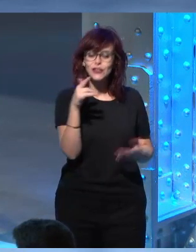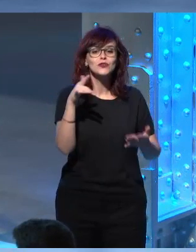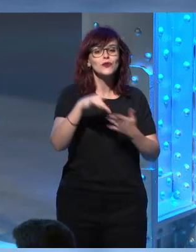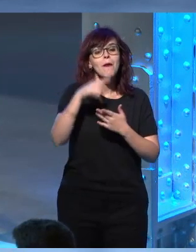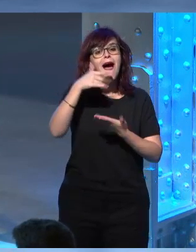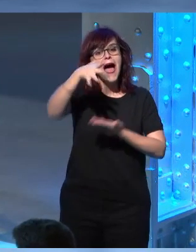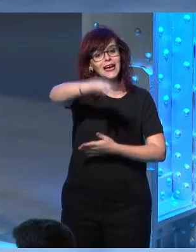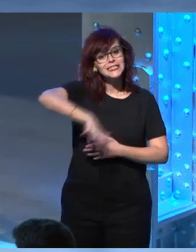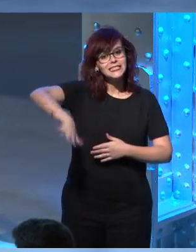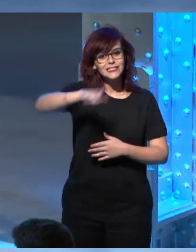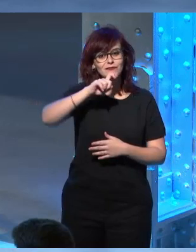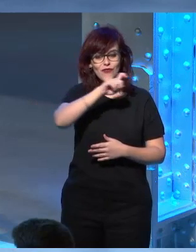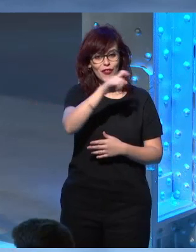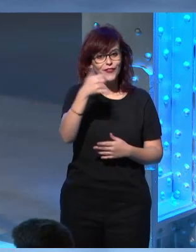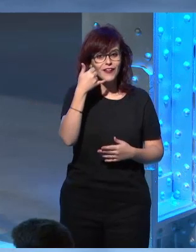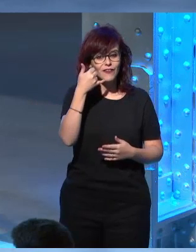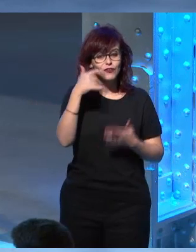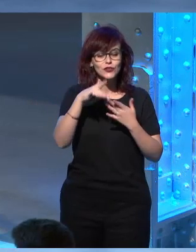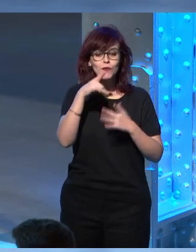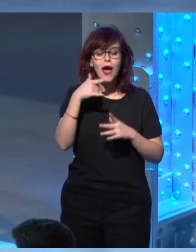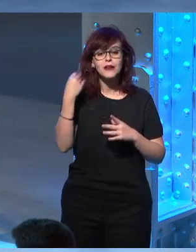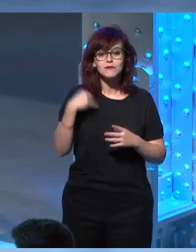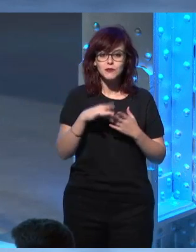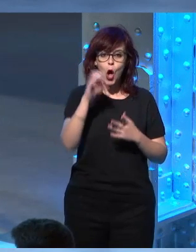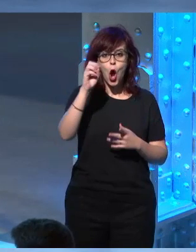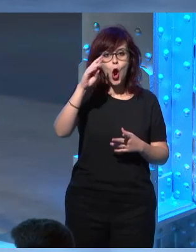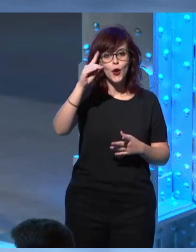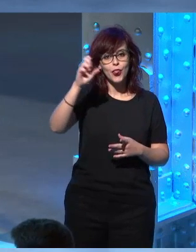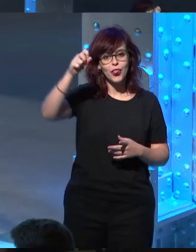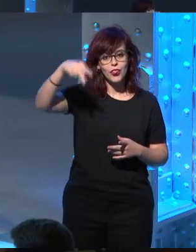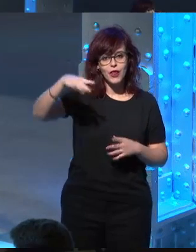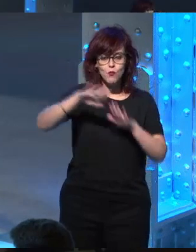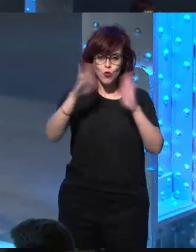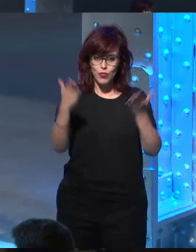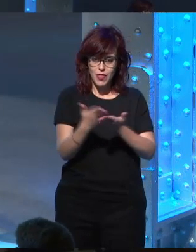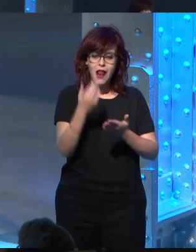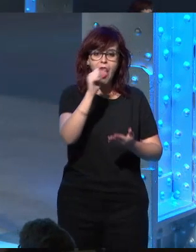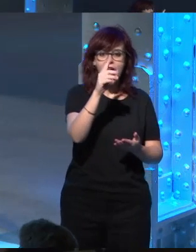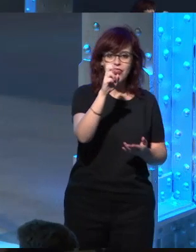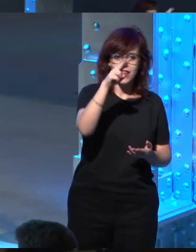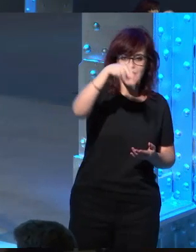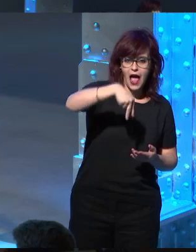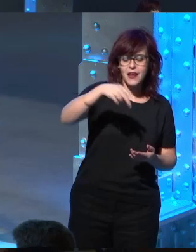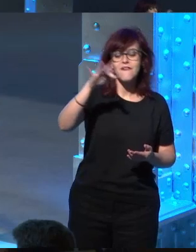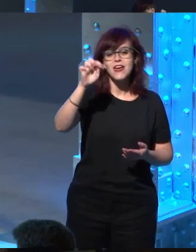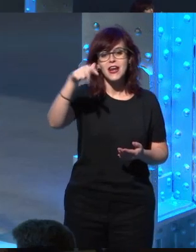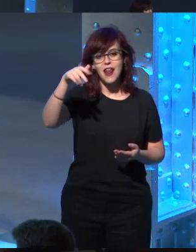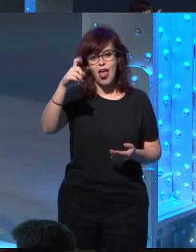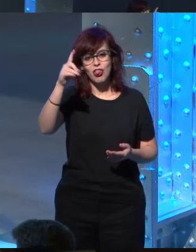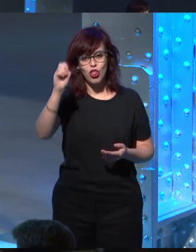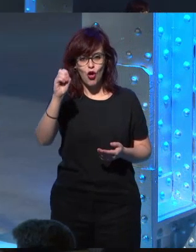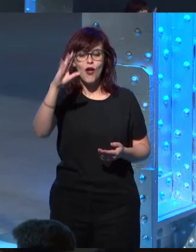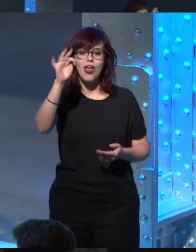escenario del Espacio Fundación Telefónica, el orden mundial, Adrián Albiach, Fernando Arancón y Eduardo Saldaña, por